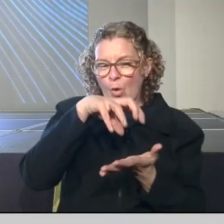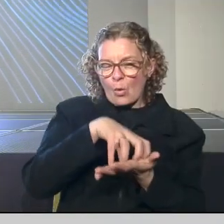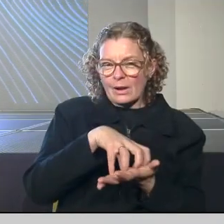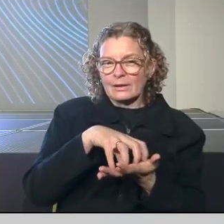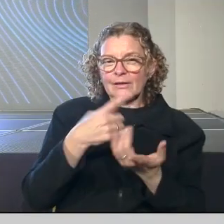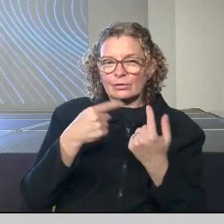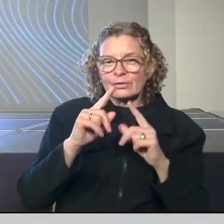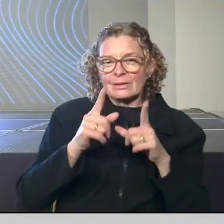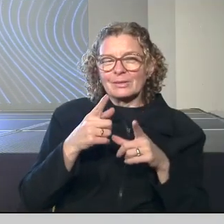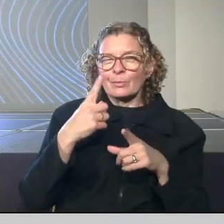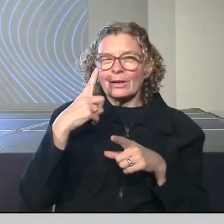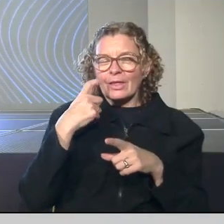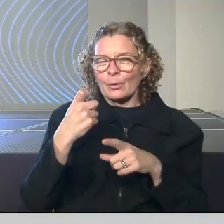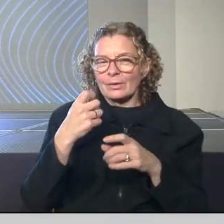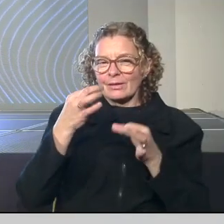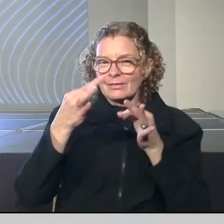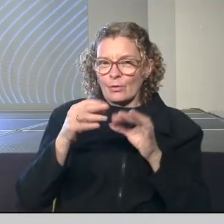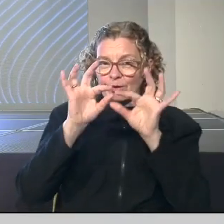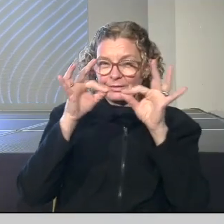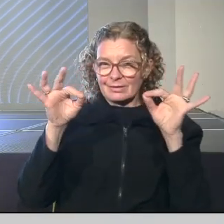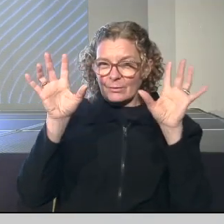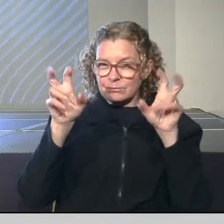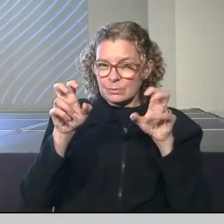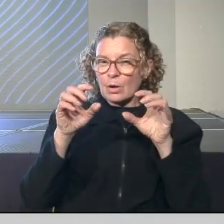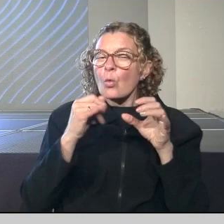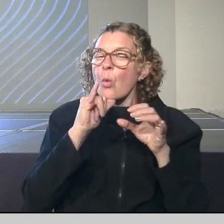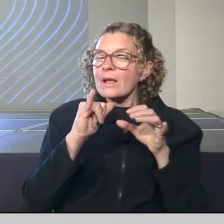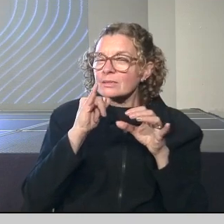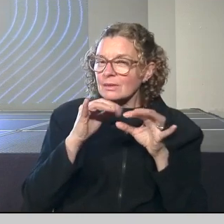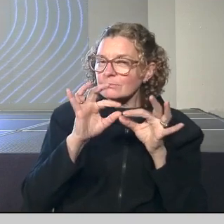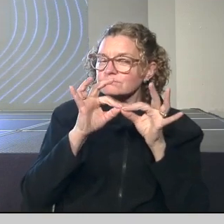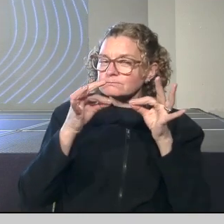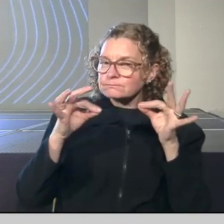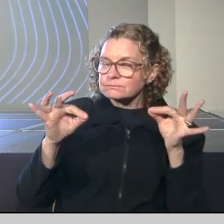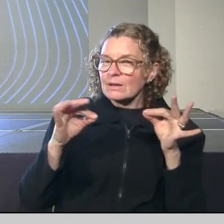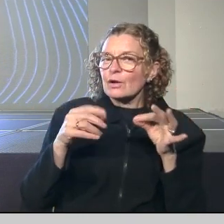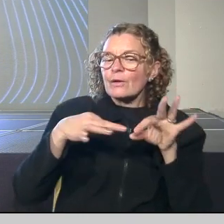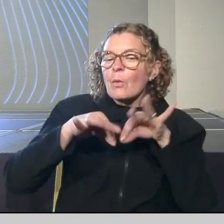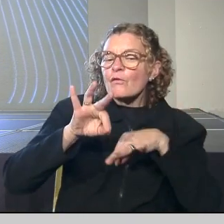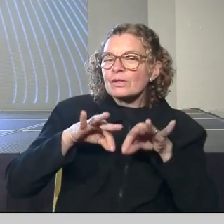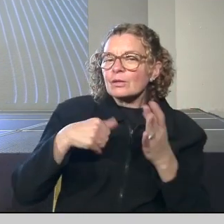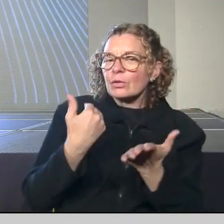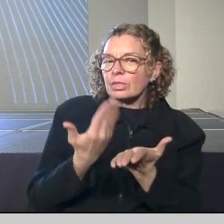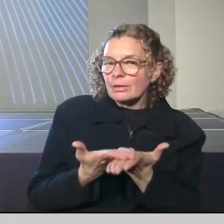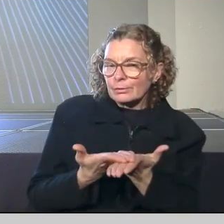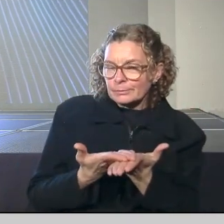también tenemos que asegurarnos de que el título sea realmente descriptivo del producto que estamos ofreciendo.